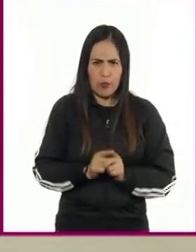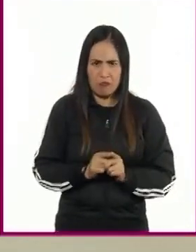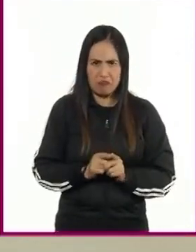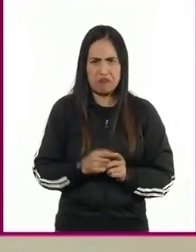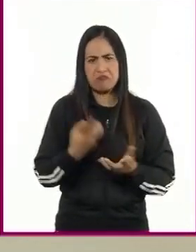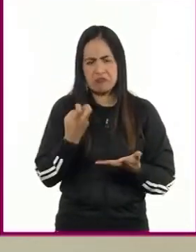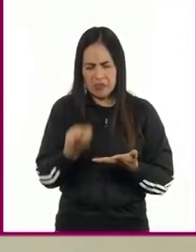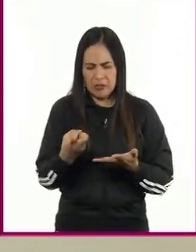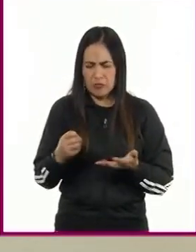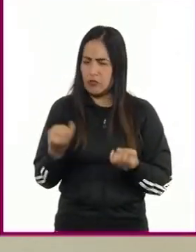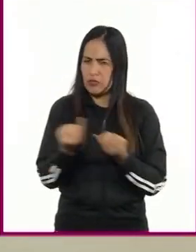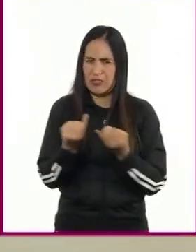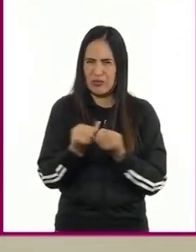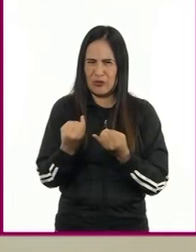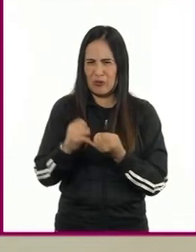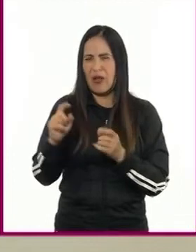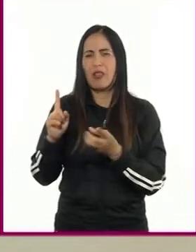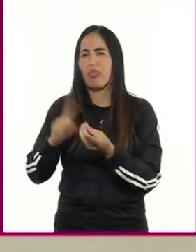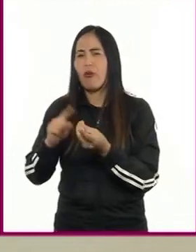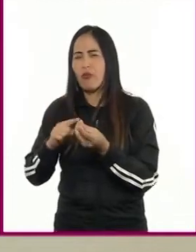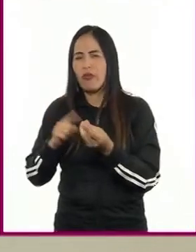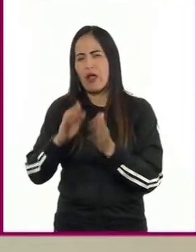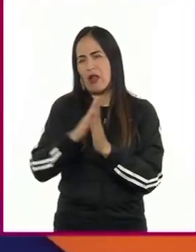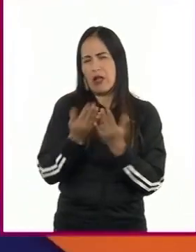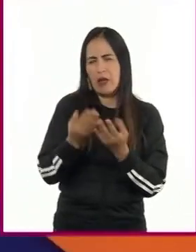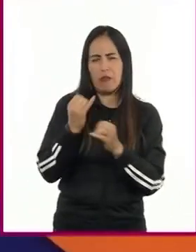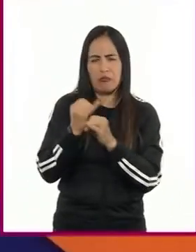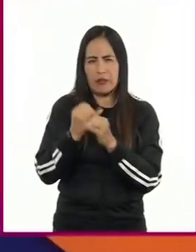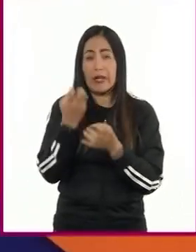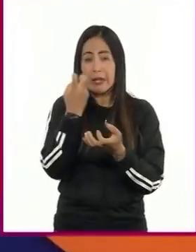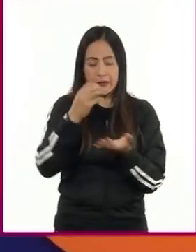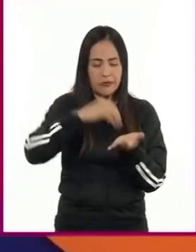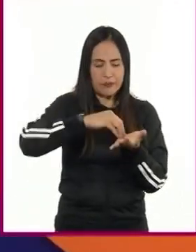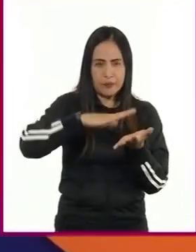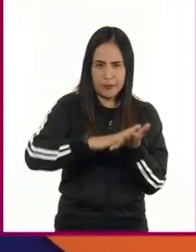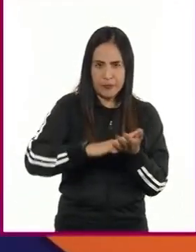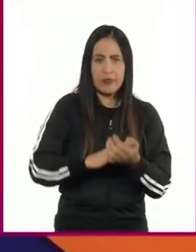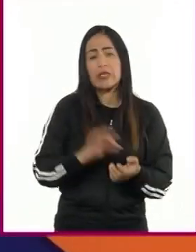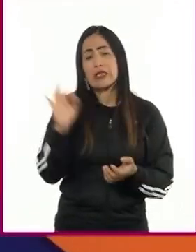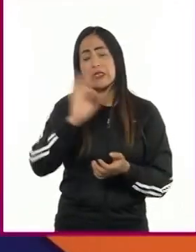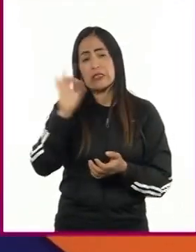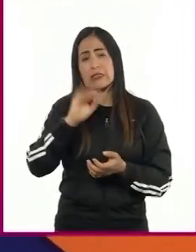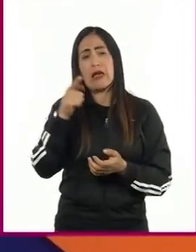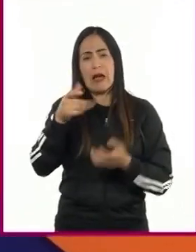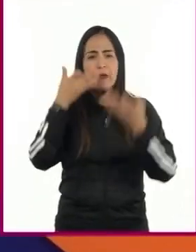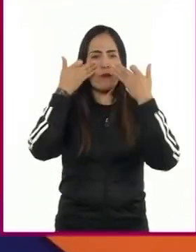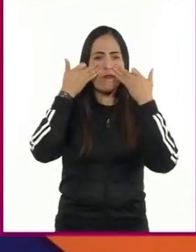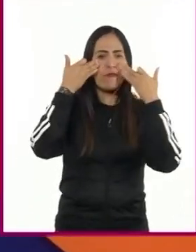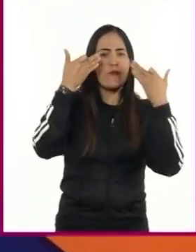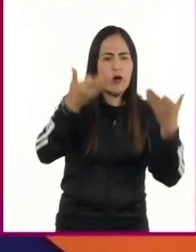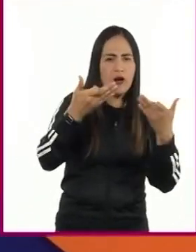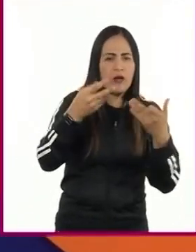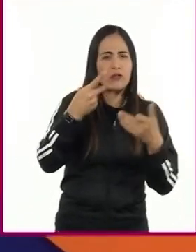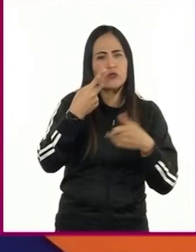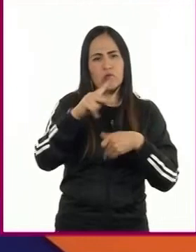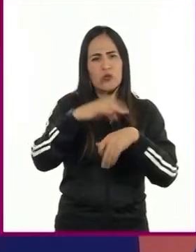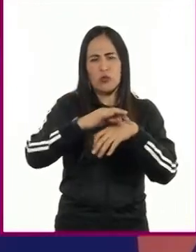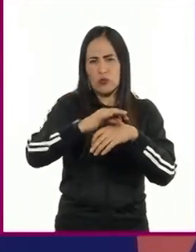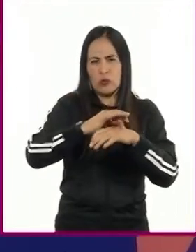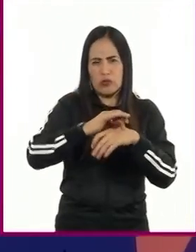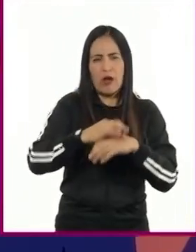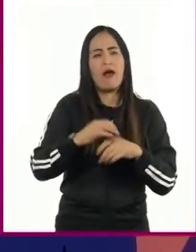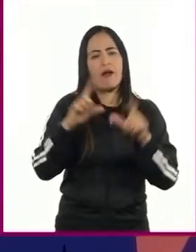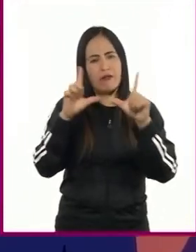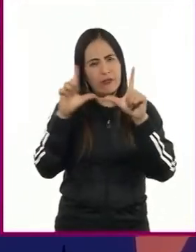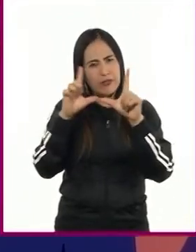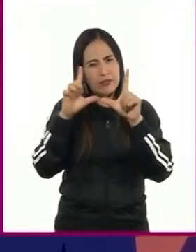respectivas referencias bibliográficas. En el caso de que escriban información proveniente de algún testimonio, en sus fichas no olviden el